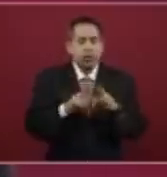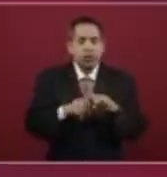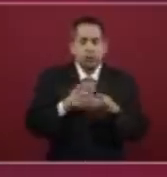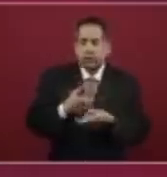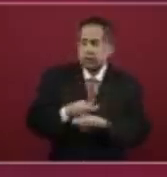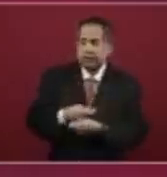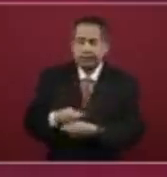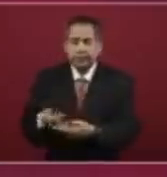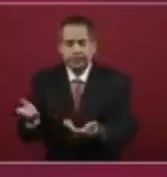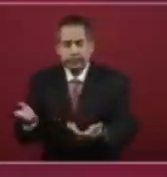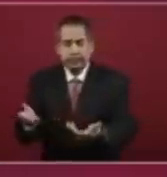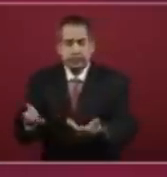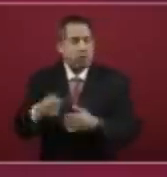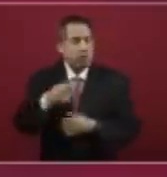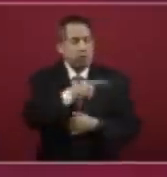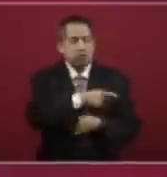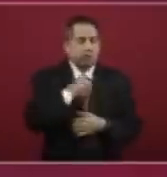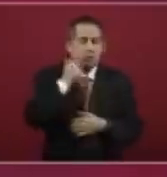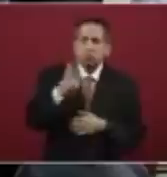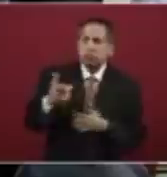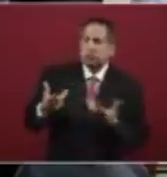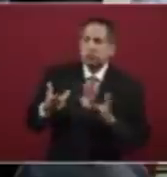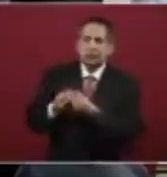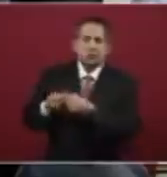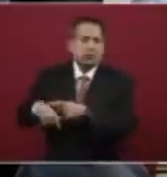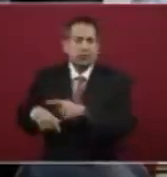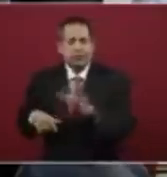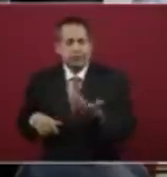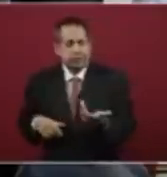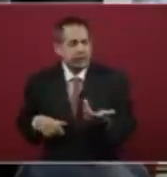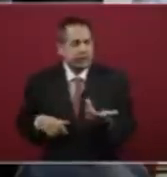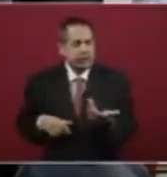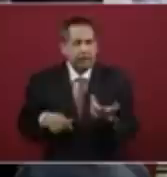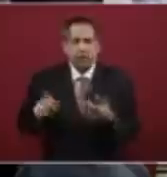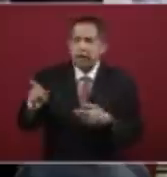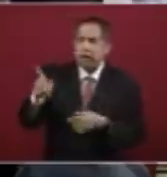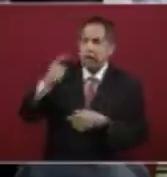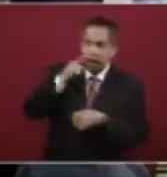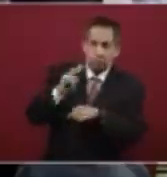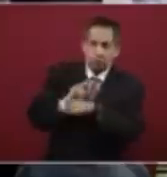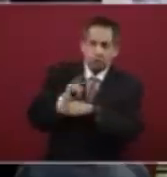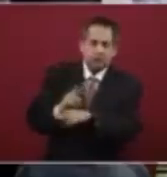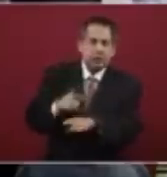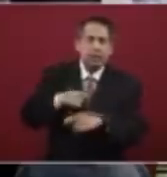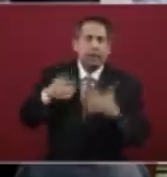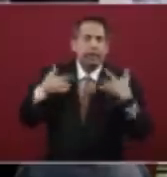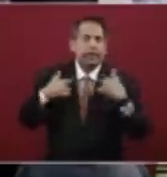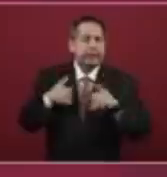Por eso tampoco quieren al Estado, o lo quieren nada más como policía.